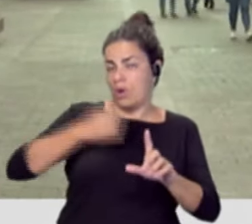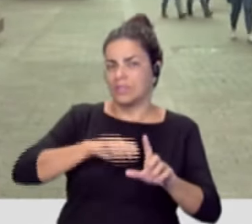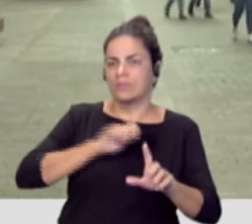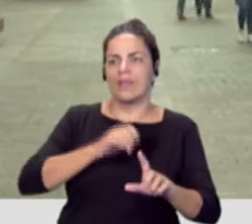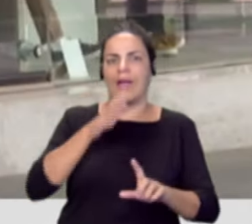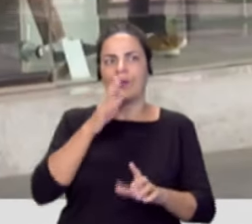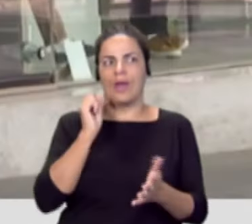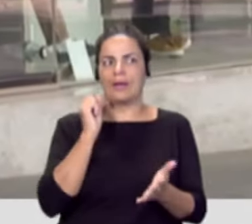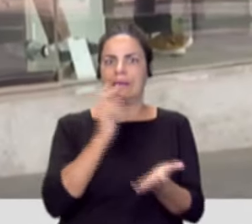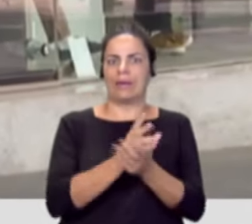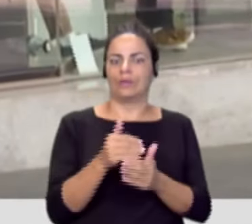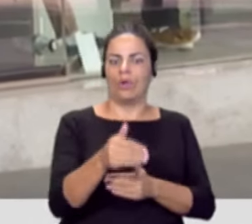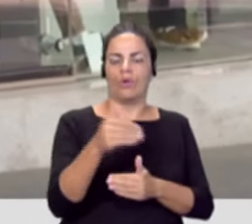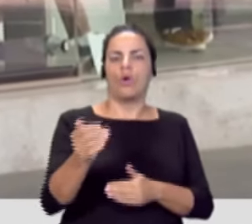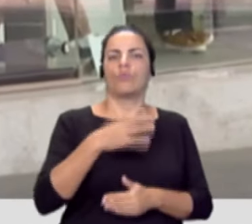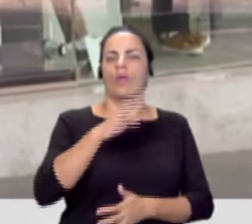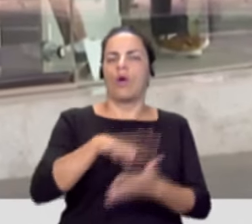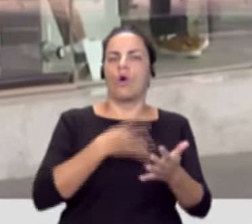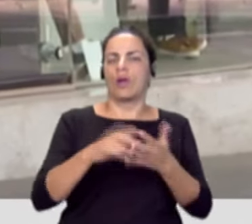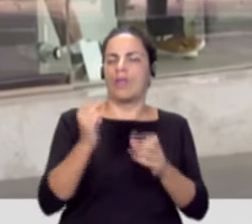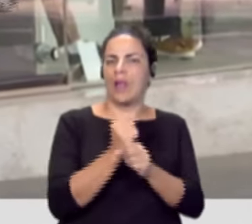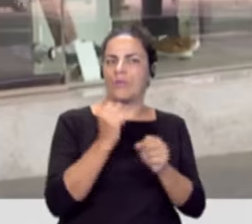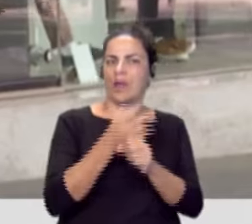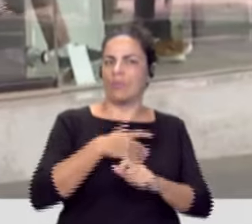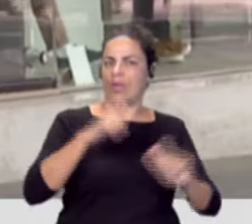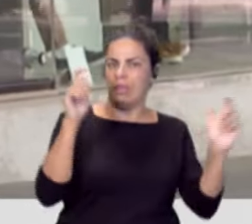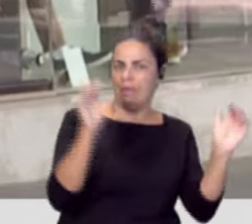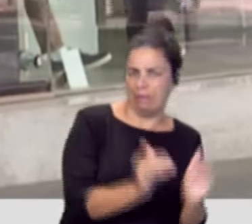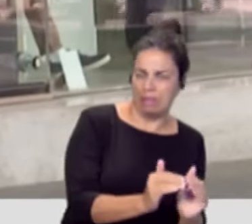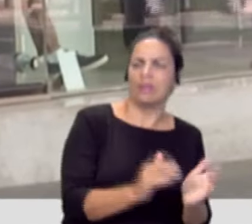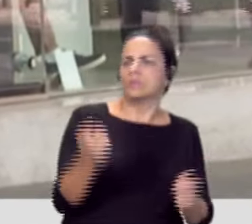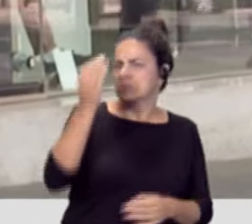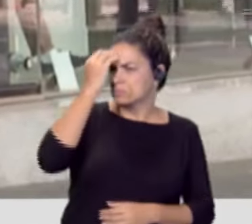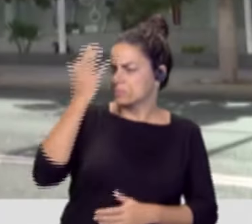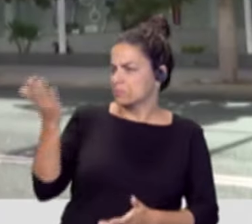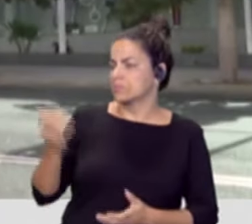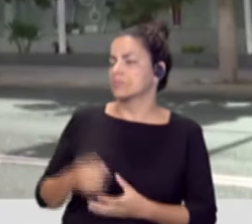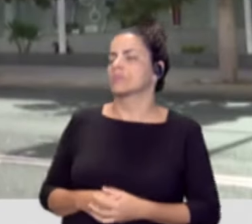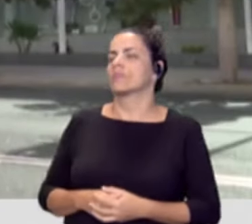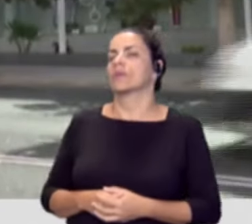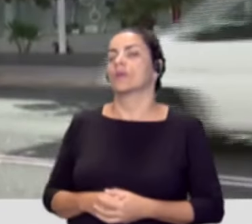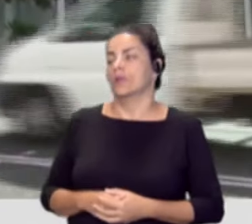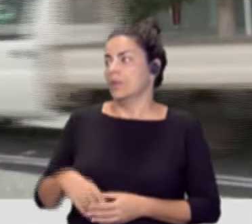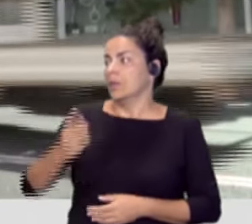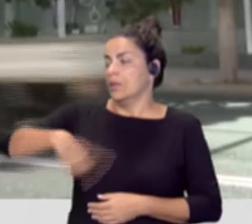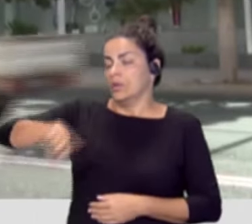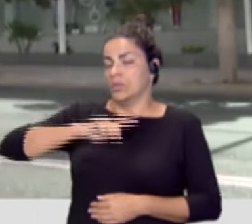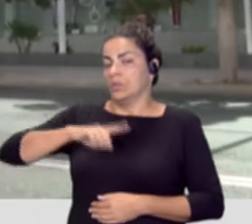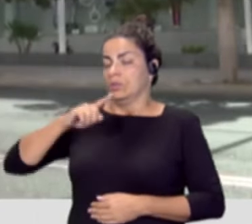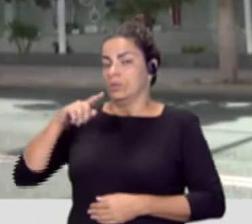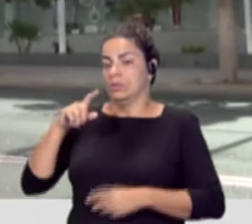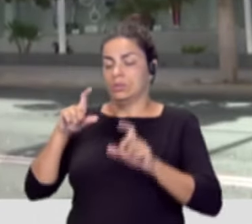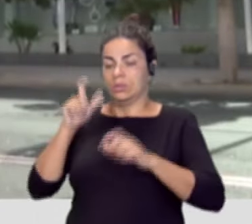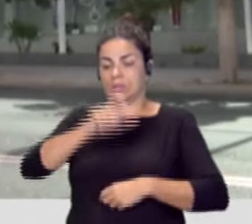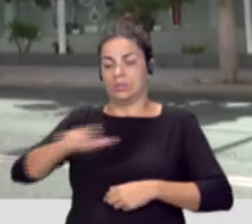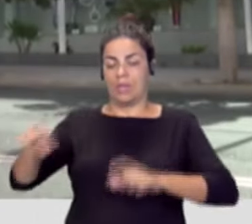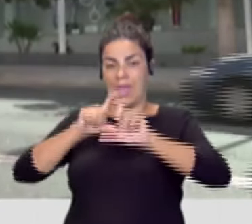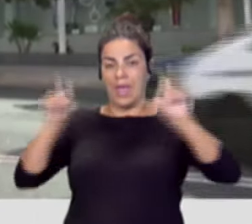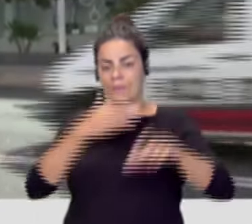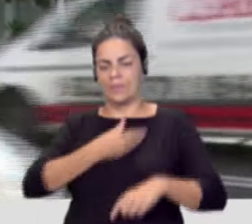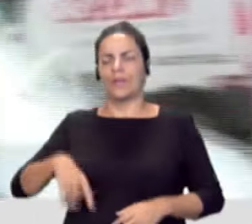jornada laboral. ¿Usted cómo lo ve? Pues es una preocupación más que tenemos concretamente los empresarios. Fundamentalmente